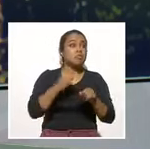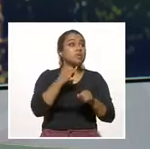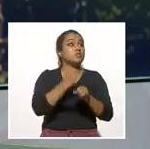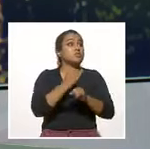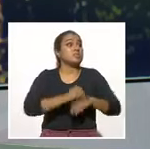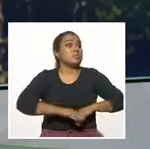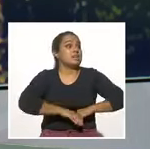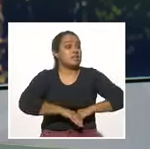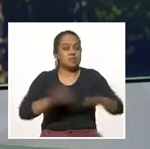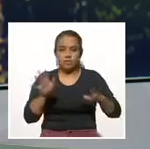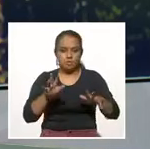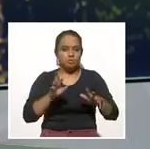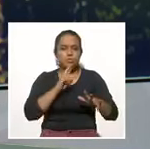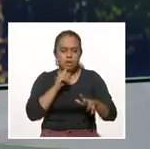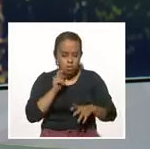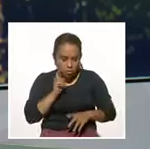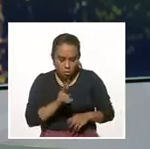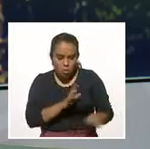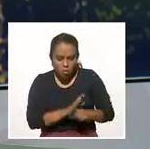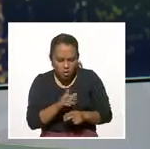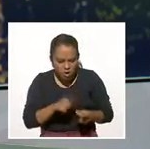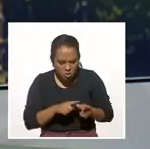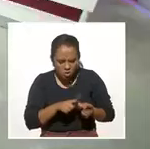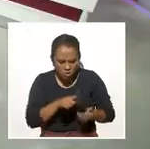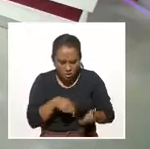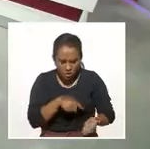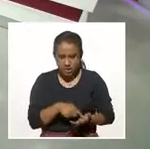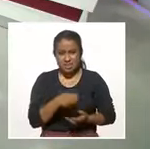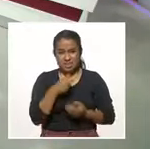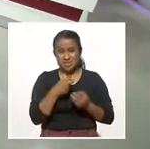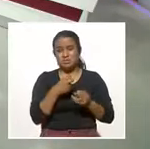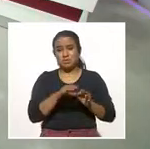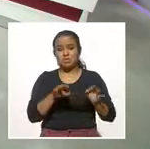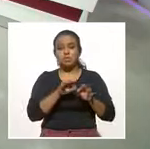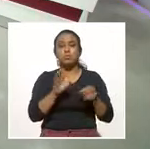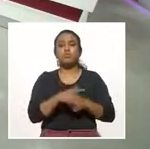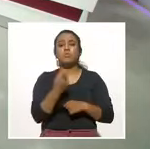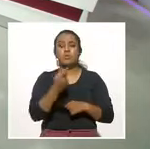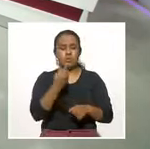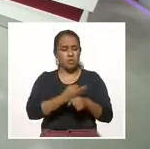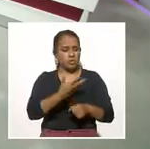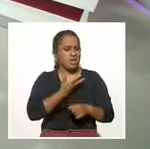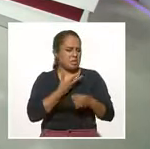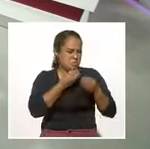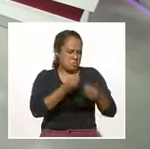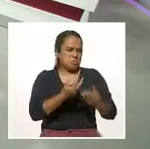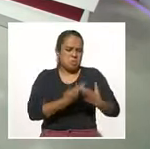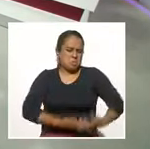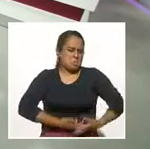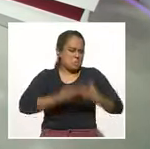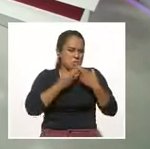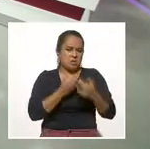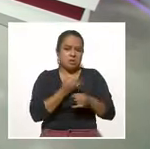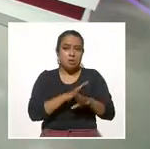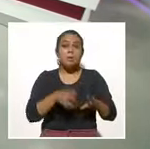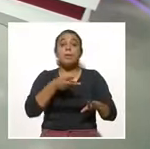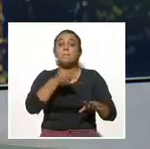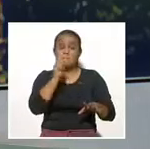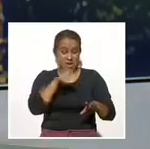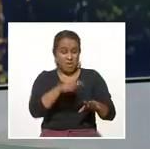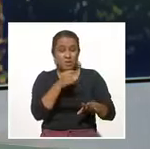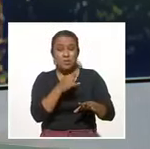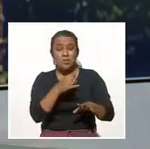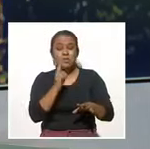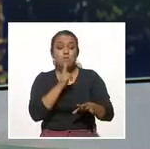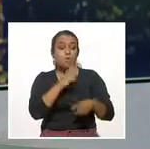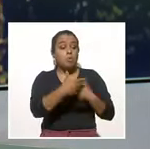redes, verifiquemos la fuente. Claro. Eso es muy importante porque en esta época abundan a veces aquellas noticias donde dicen